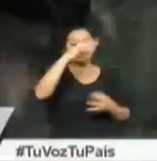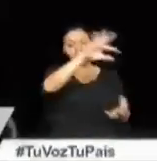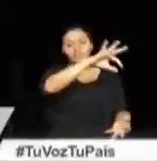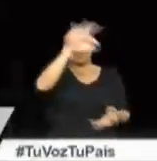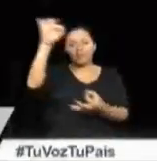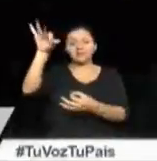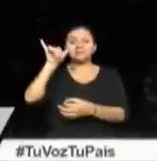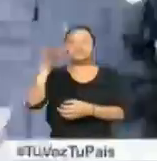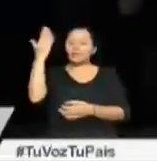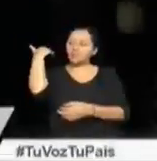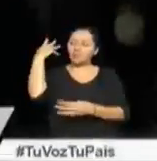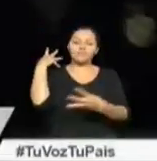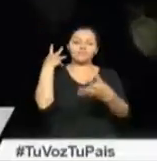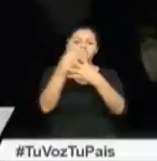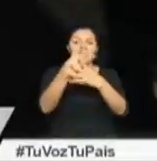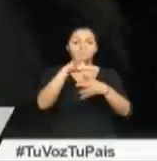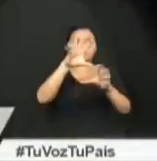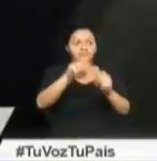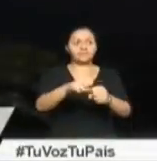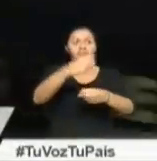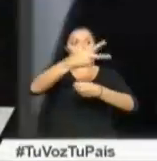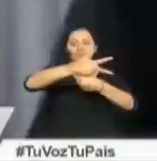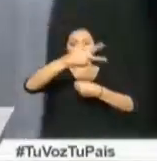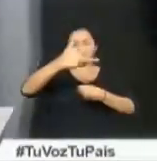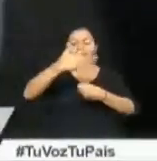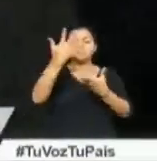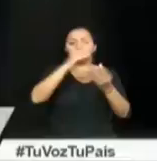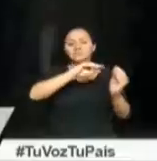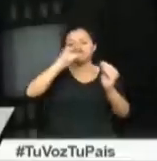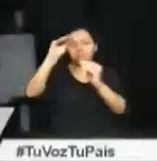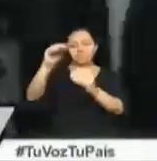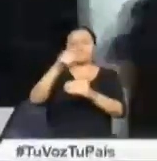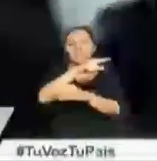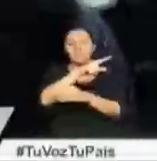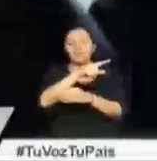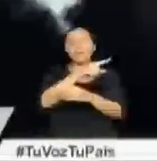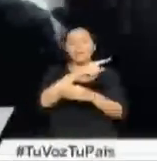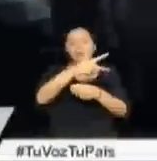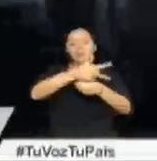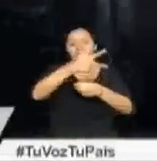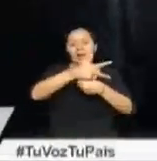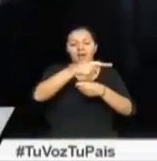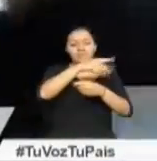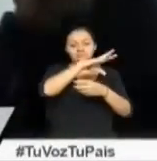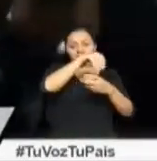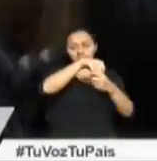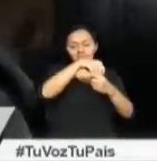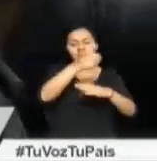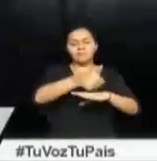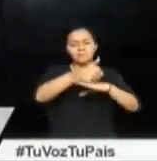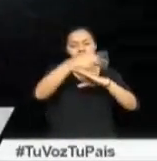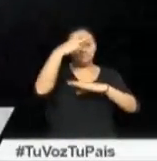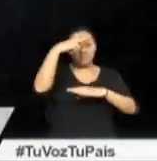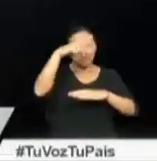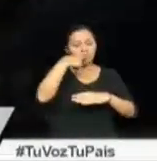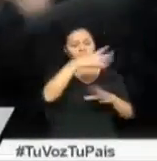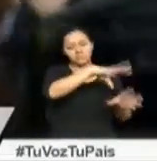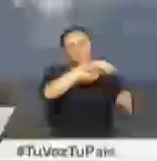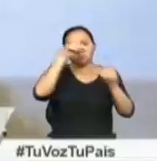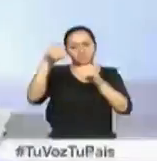en el interior del país centroamericano y trasladado a la capital por petición de las autoridades mexicanas a través de